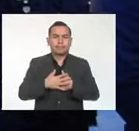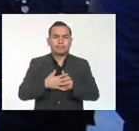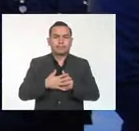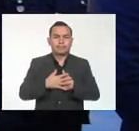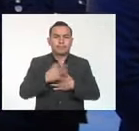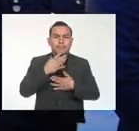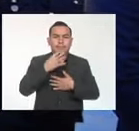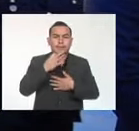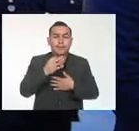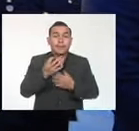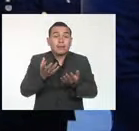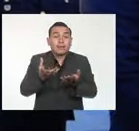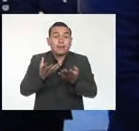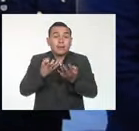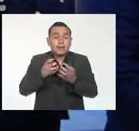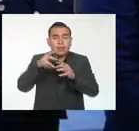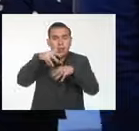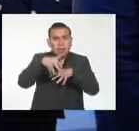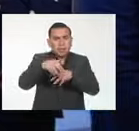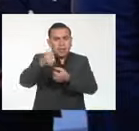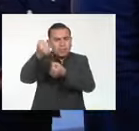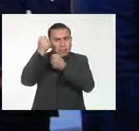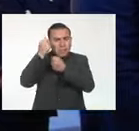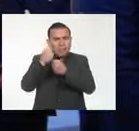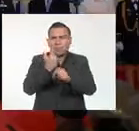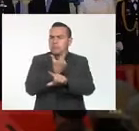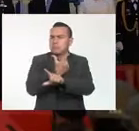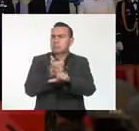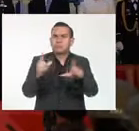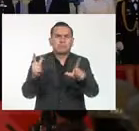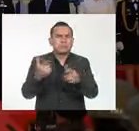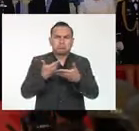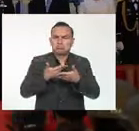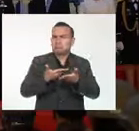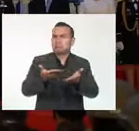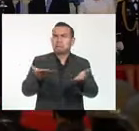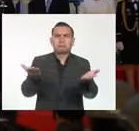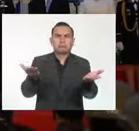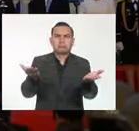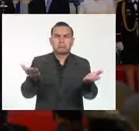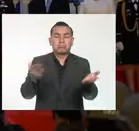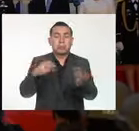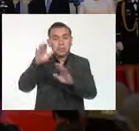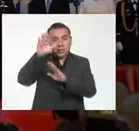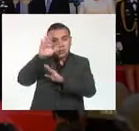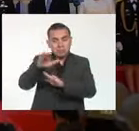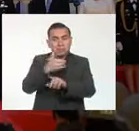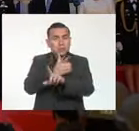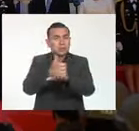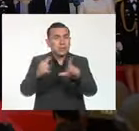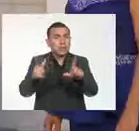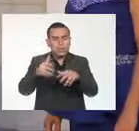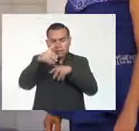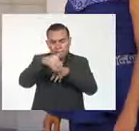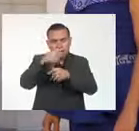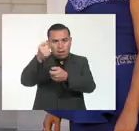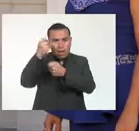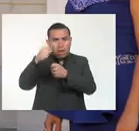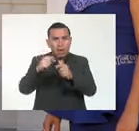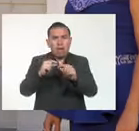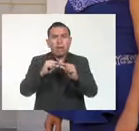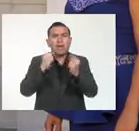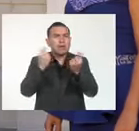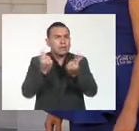Y los que se quieran manifestar, sigan manifestándose. Este país es libre, respeta la libertad de manifestación, de asociación,